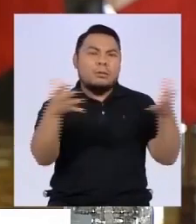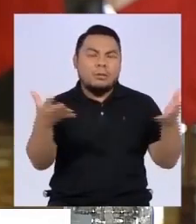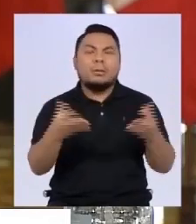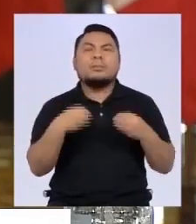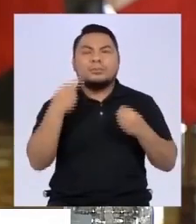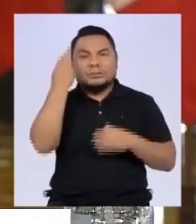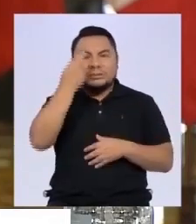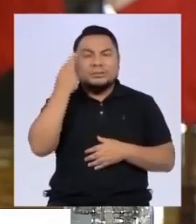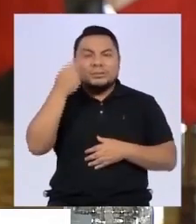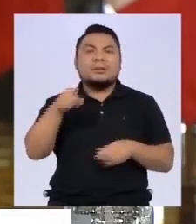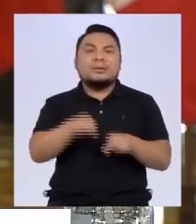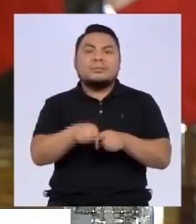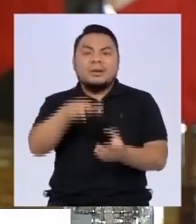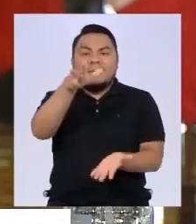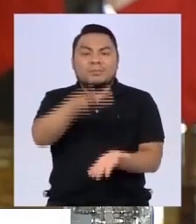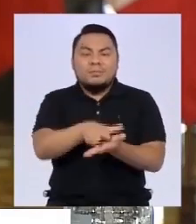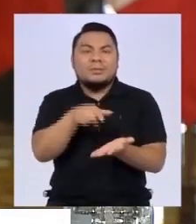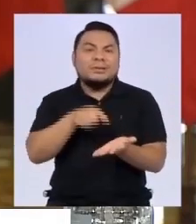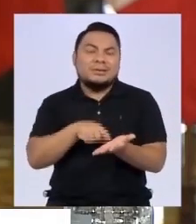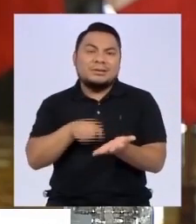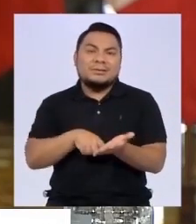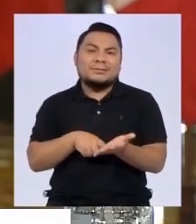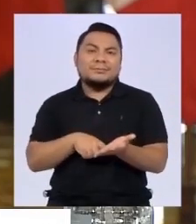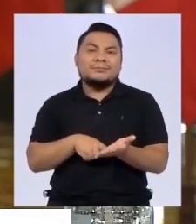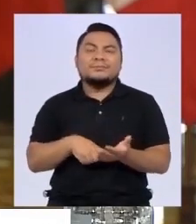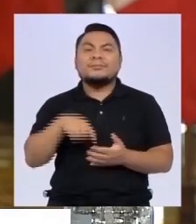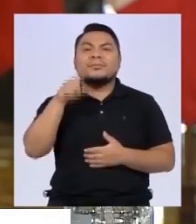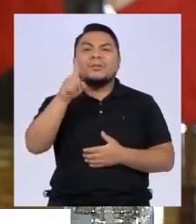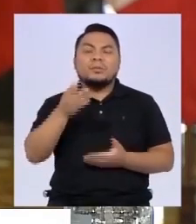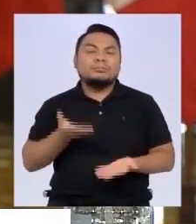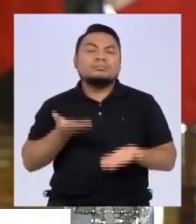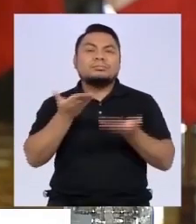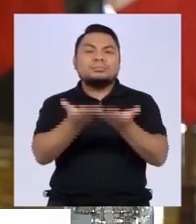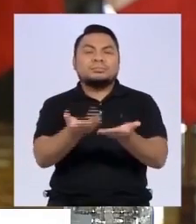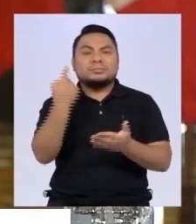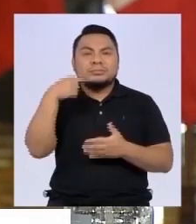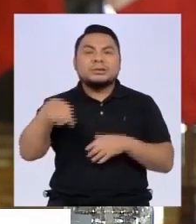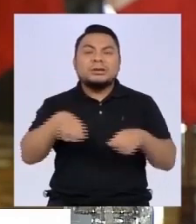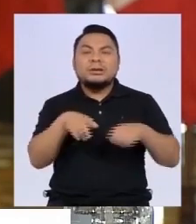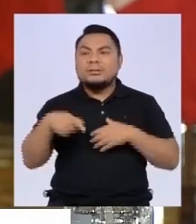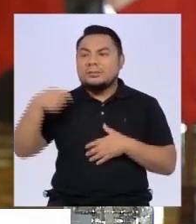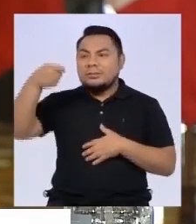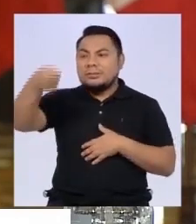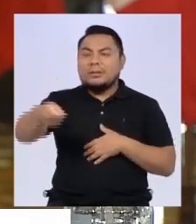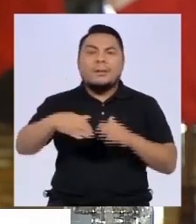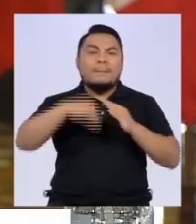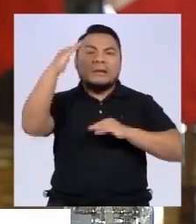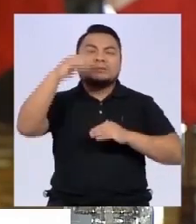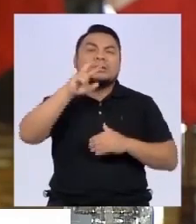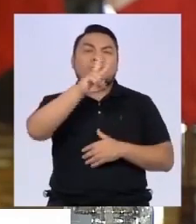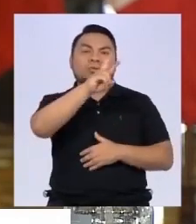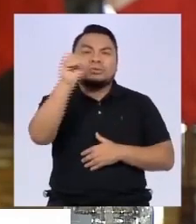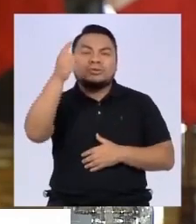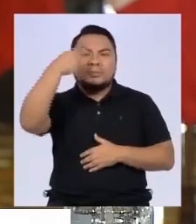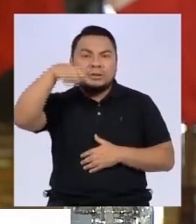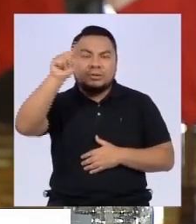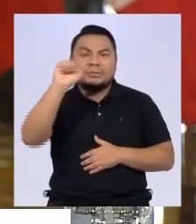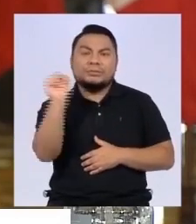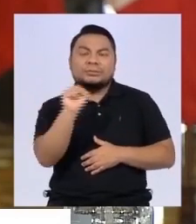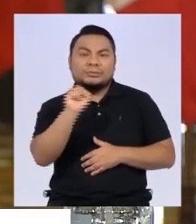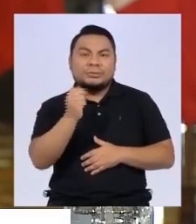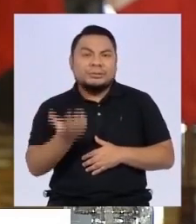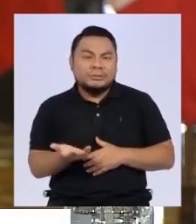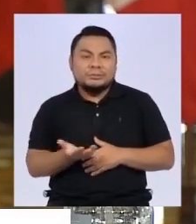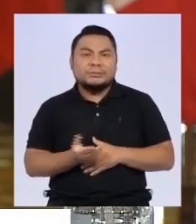eso es que también estamos aprobando una disposición para hacer una transferencia de un poco más de 200 millones de